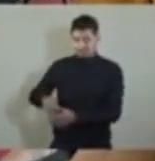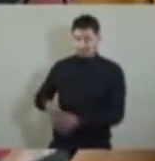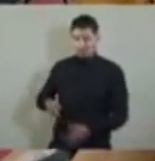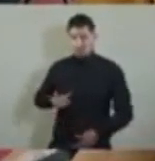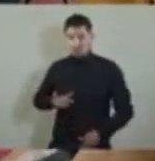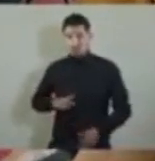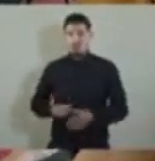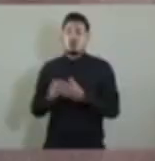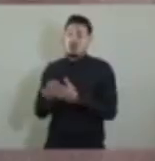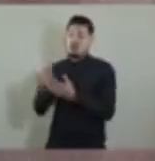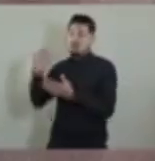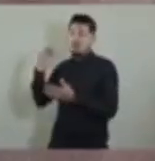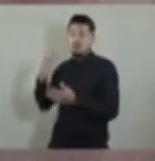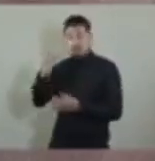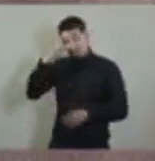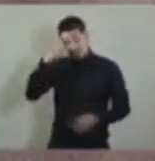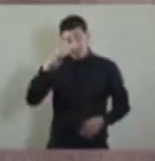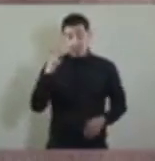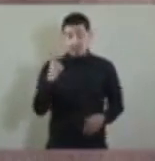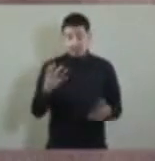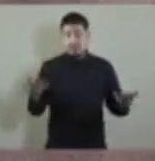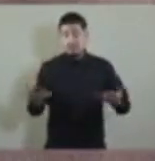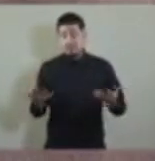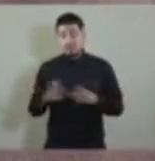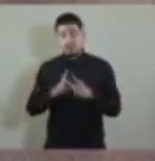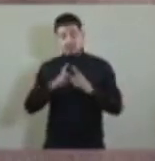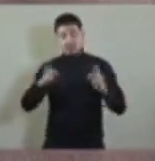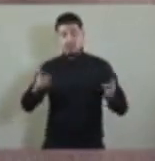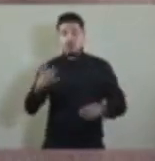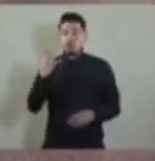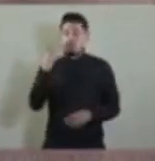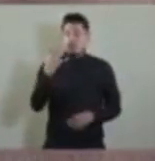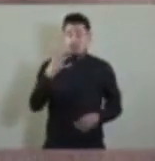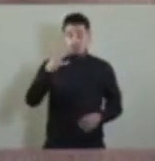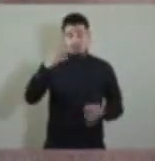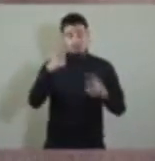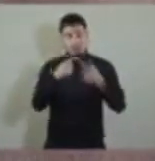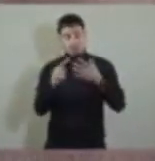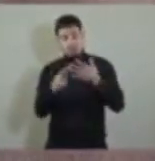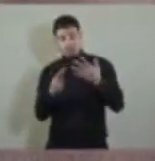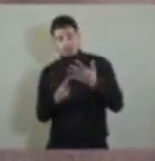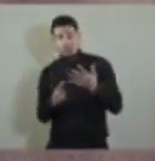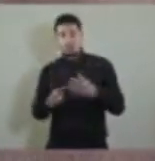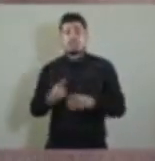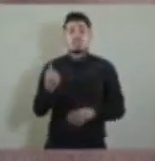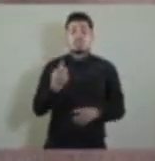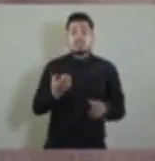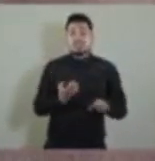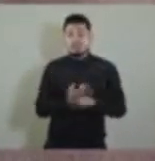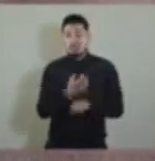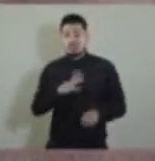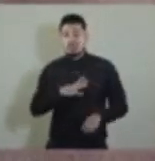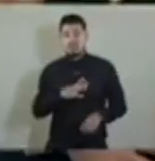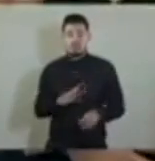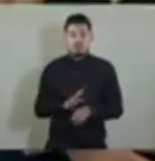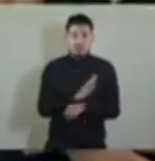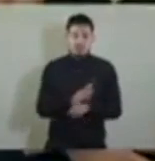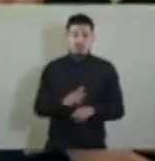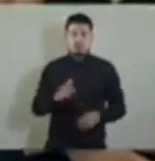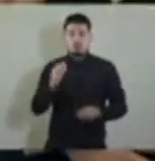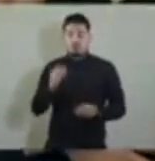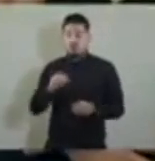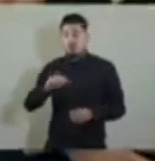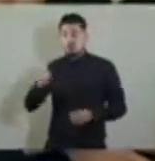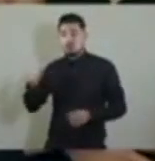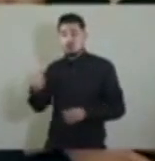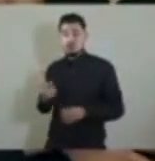hoy llegan a su fin. Desarrollaremos cuatro ejes rectores en los que el Estado tiene una ventaja en comparación